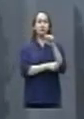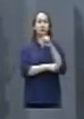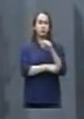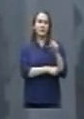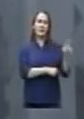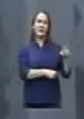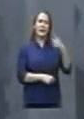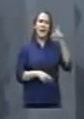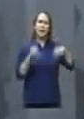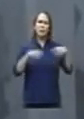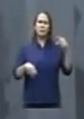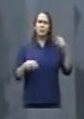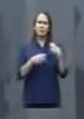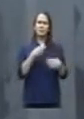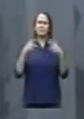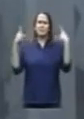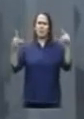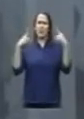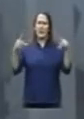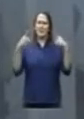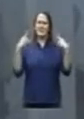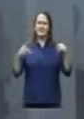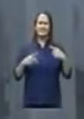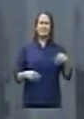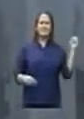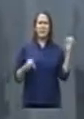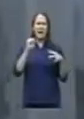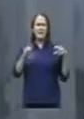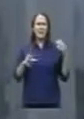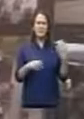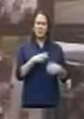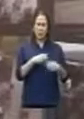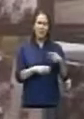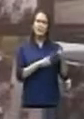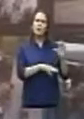en el marco de estas protestas. María Alejandra Manrique tiene toda la información.